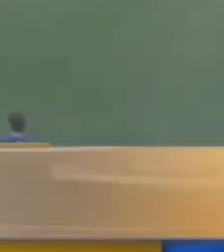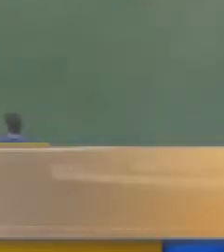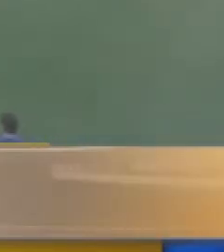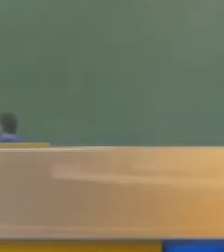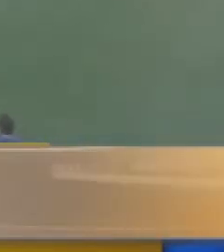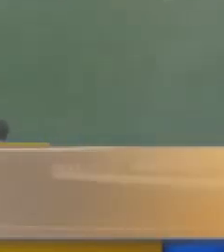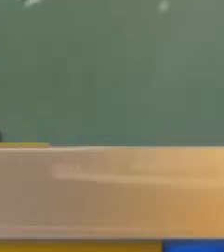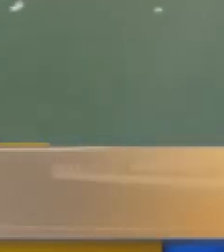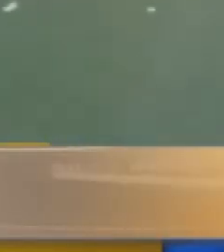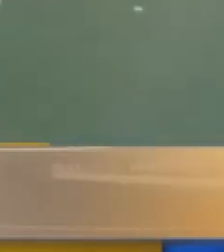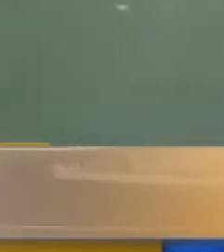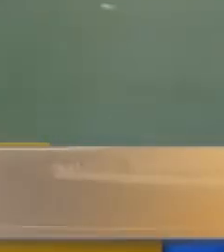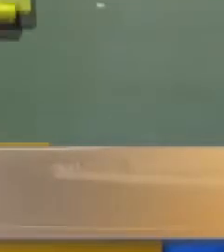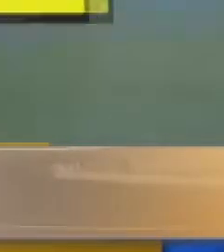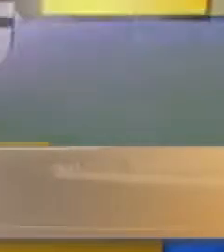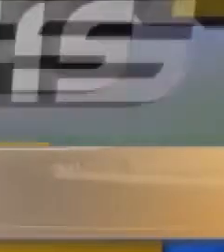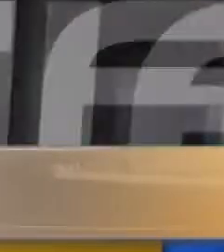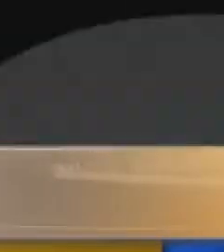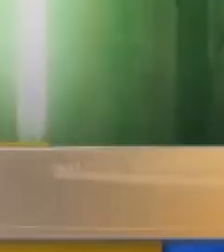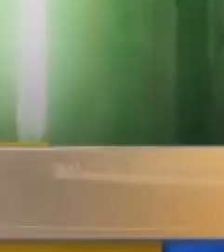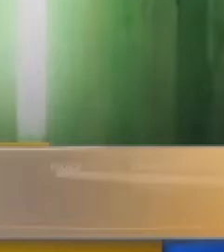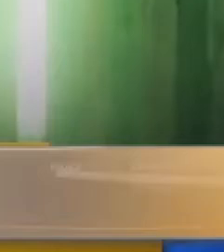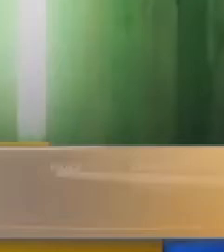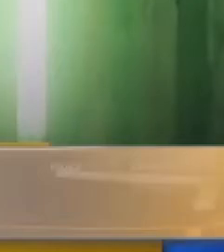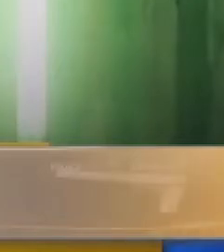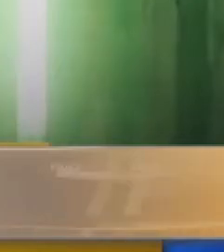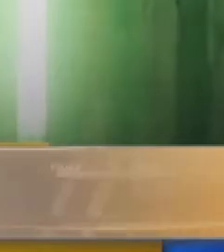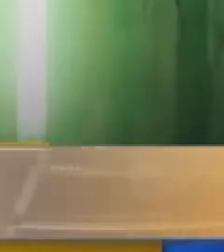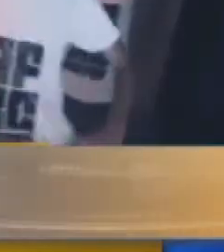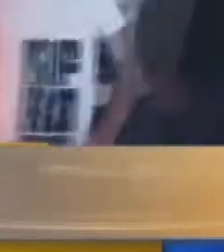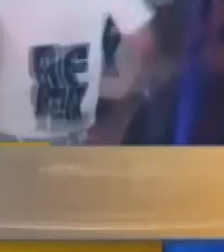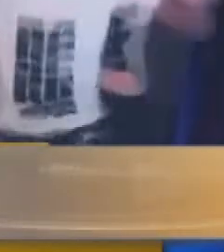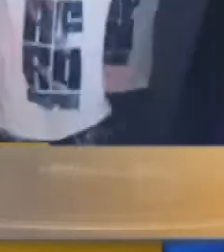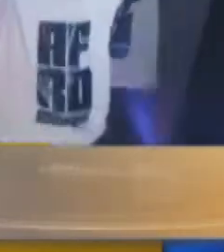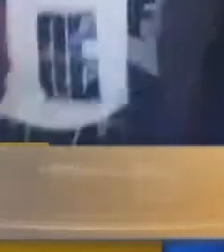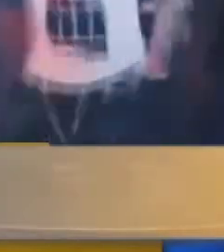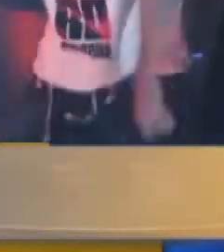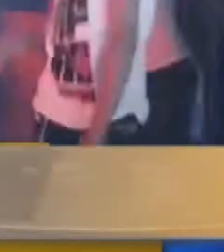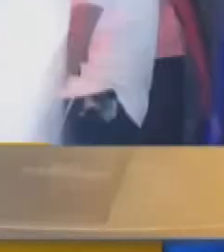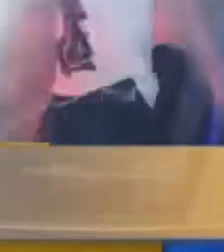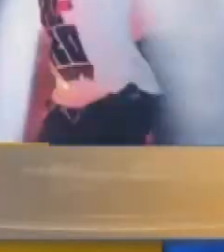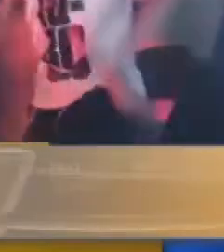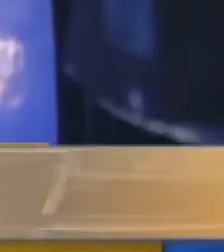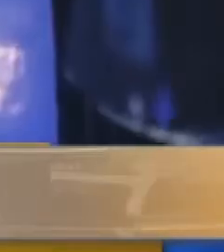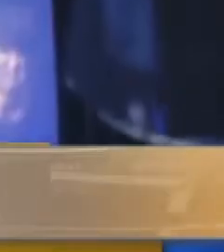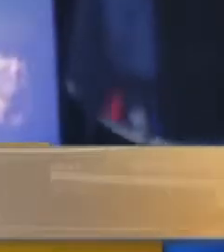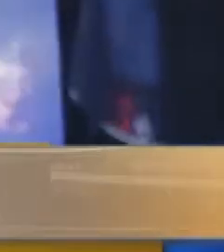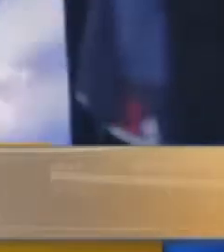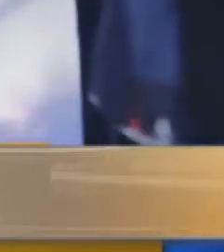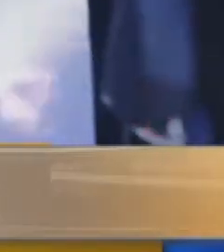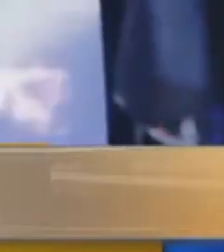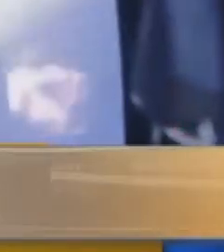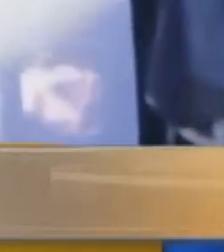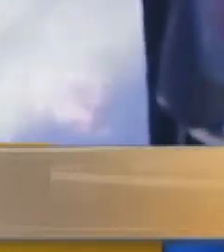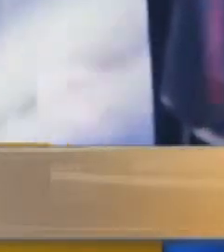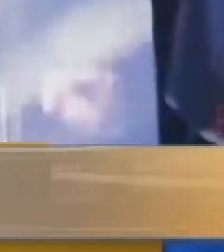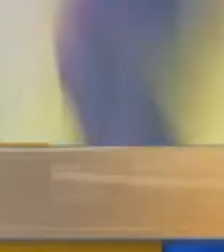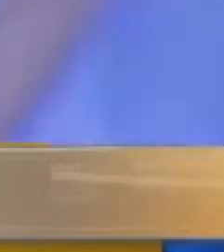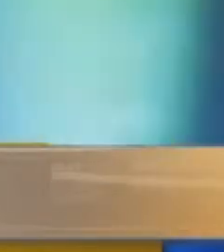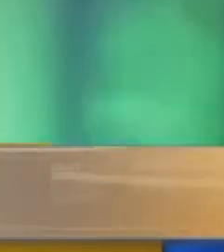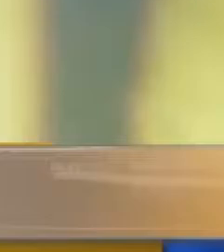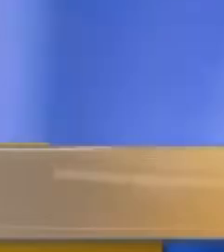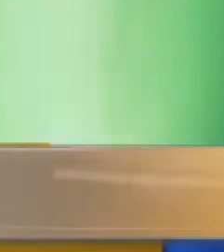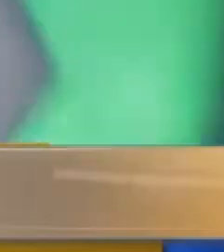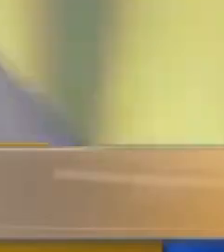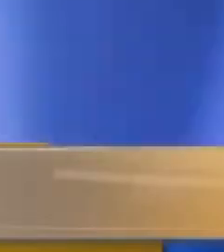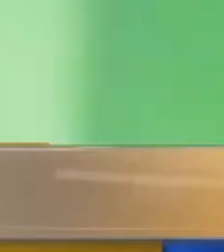la Selección Colombia ante el seleccionado español. Y al cierre, esta noche la champeta de los desordenados acompañará a Poncho Zuleta en